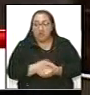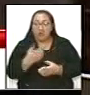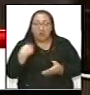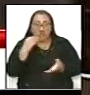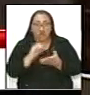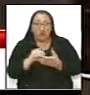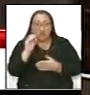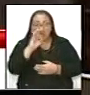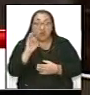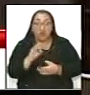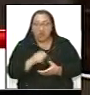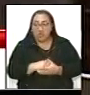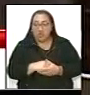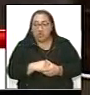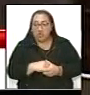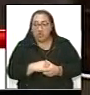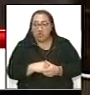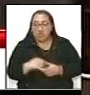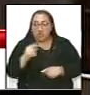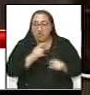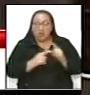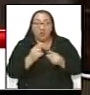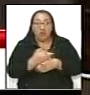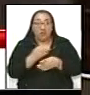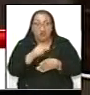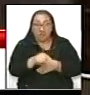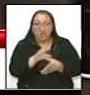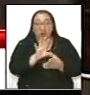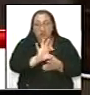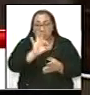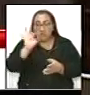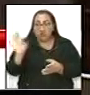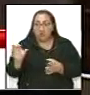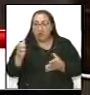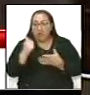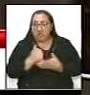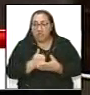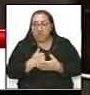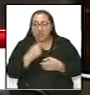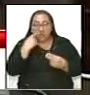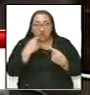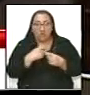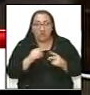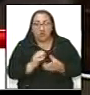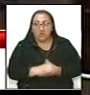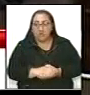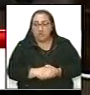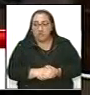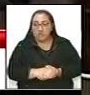un porcentaje de aquel instrumento que nos va a hacer conocer